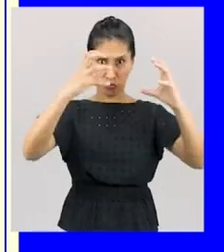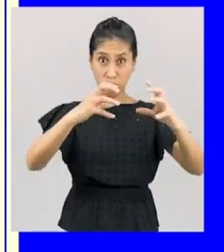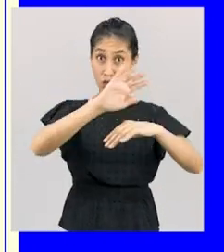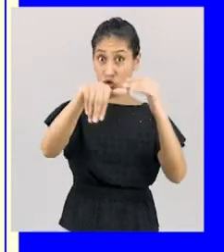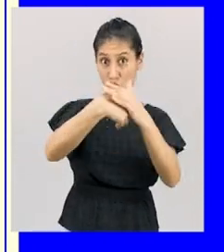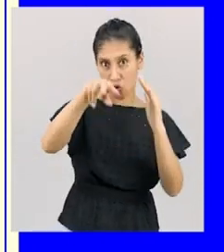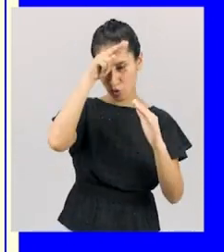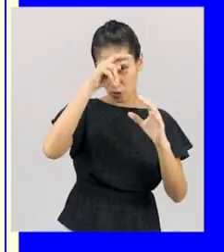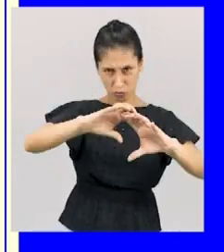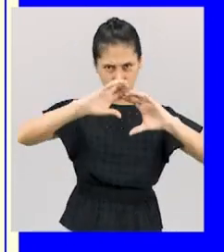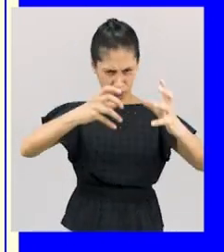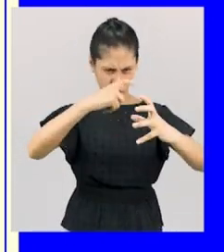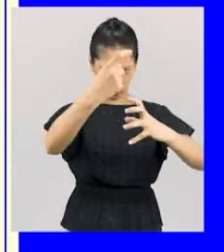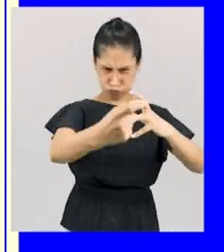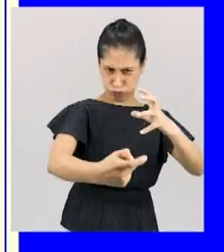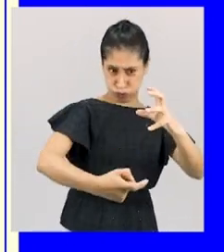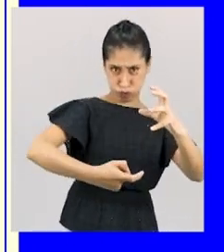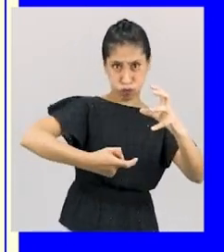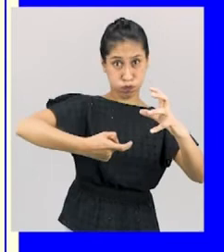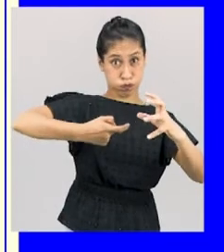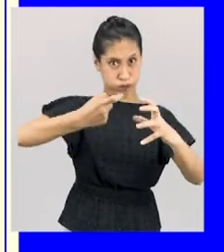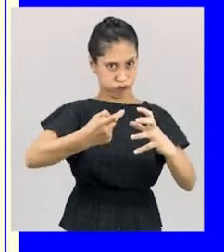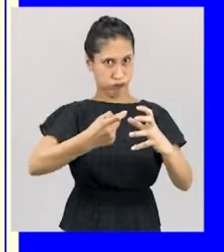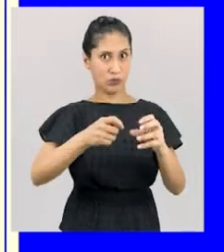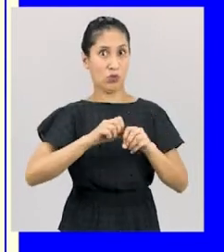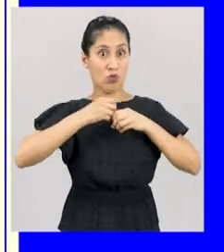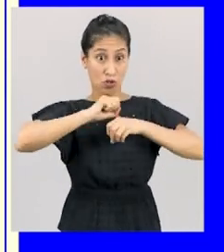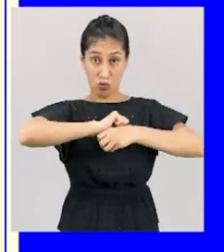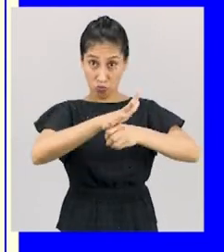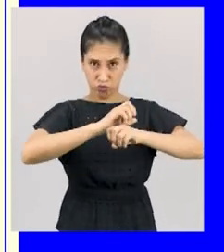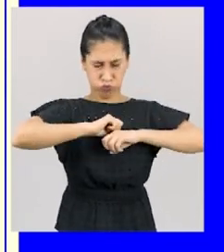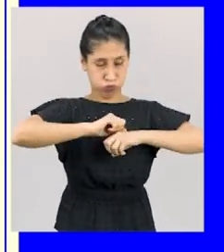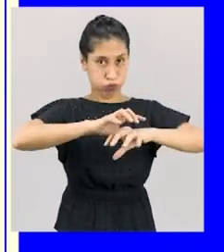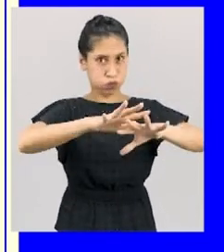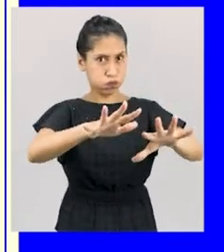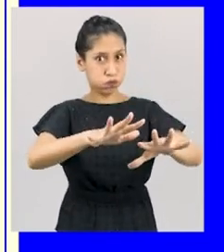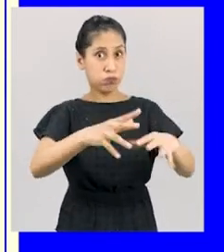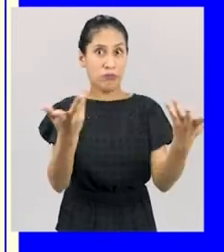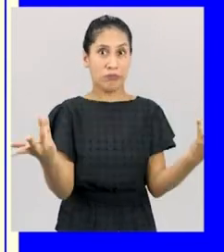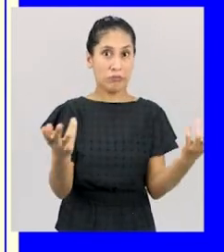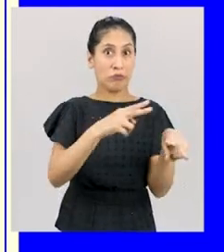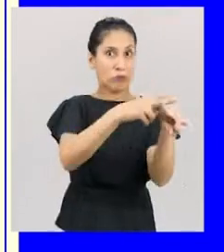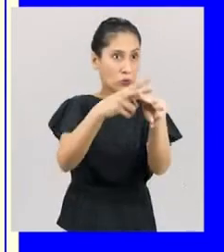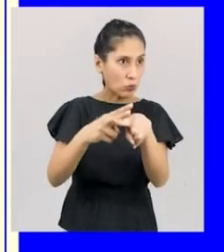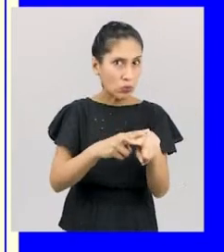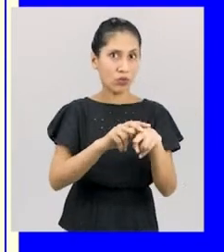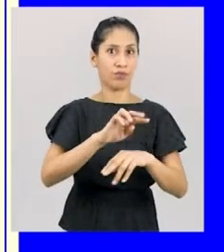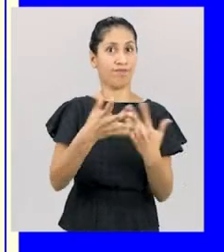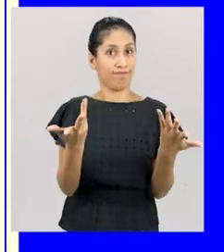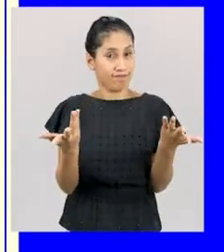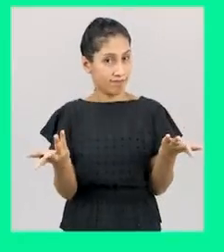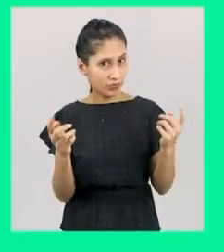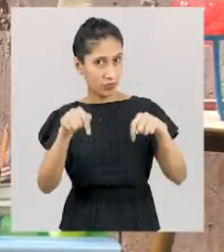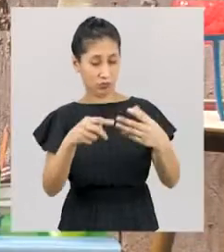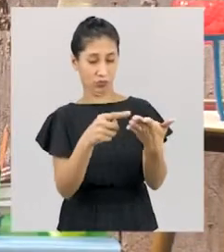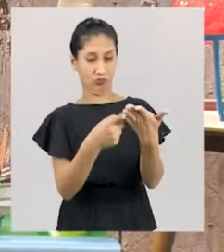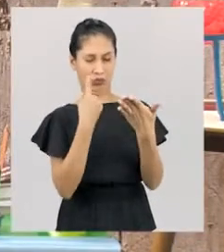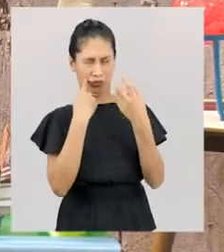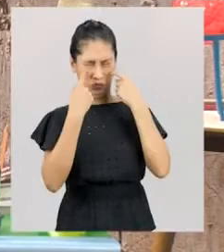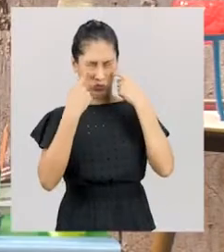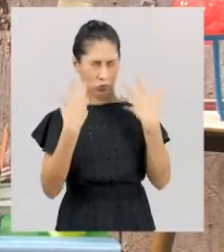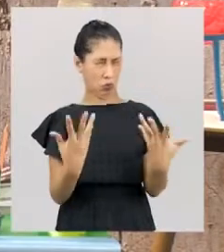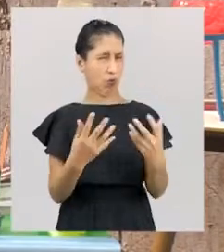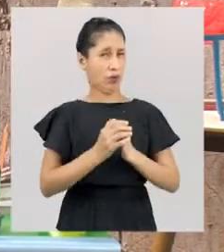emergencia nacional por las graves circunstancias que afectan la vida de la nación, a consecuencia del brote del COVID-19. Es así que fue